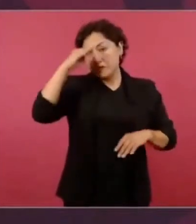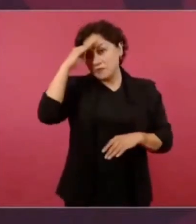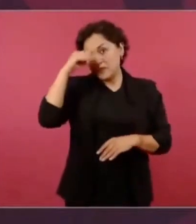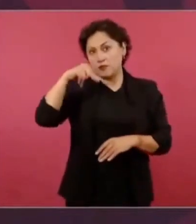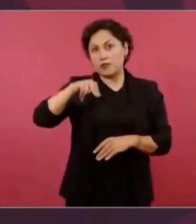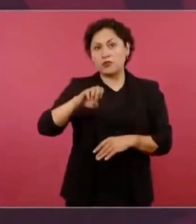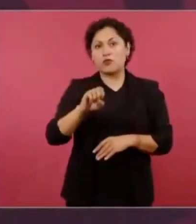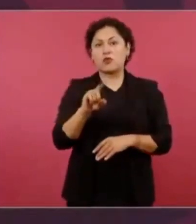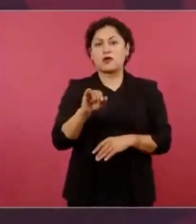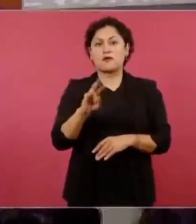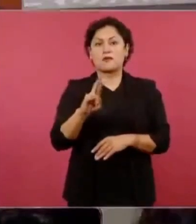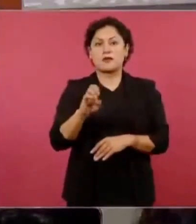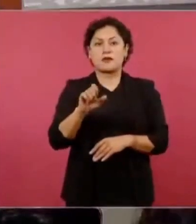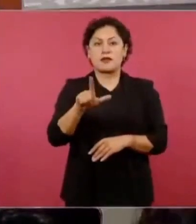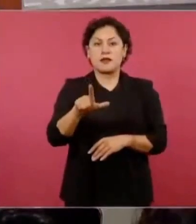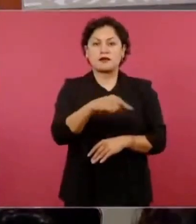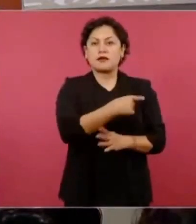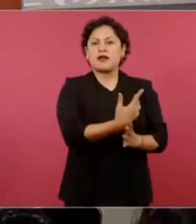aunque es muy hipócrita